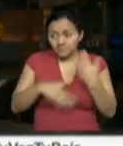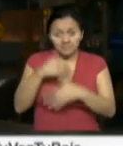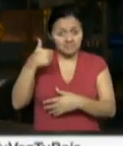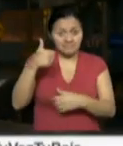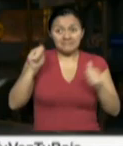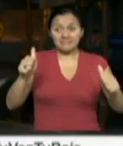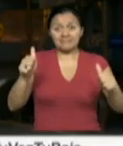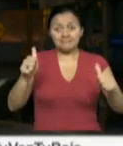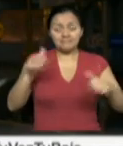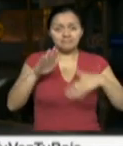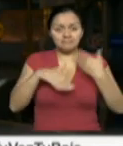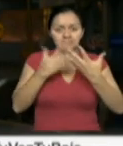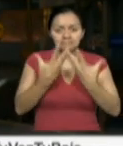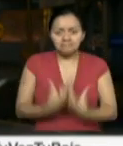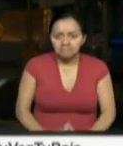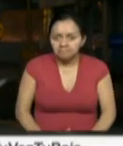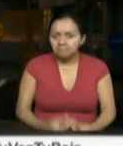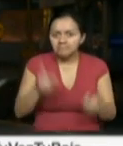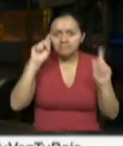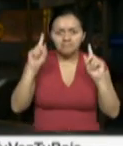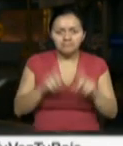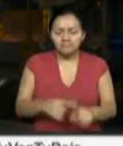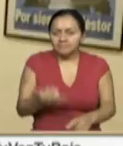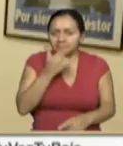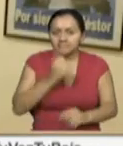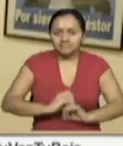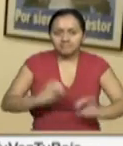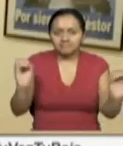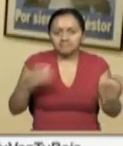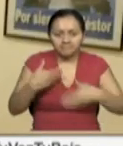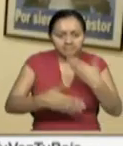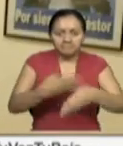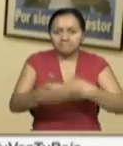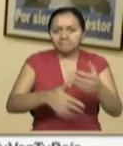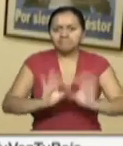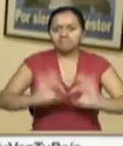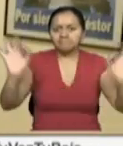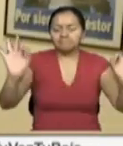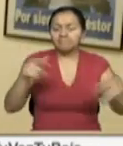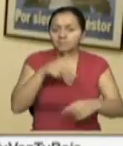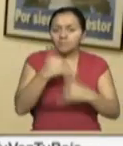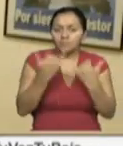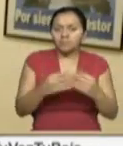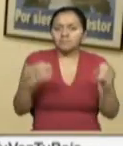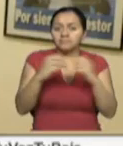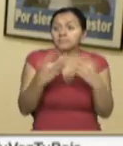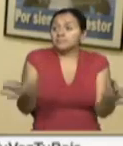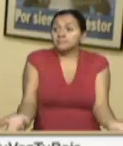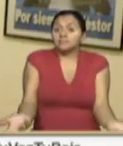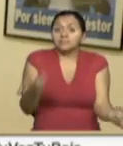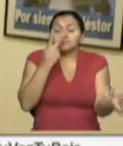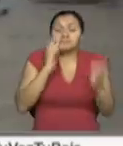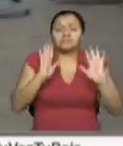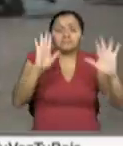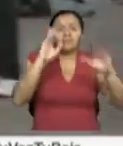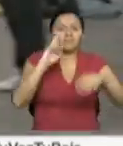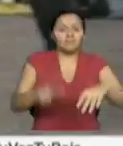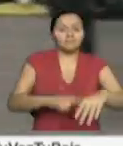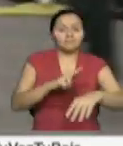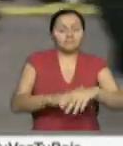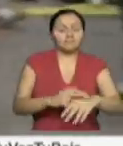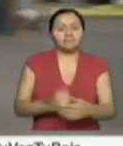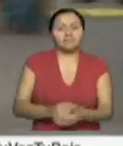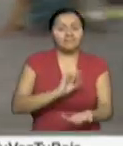trabajadores. Y después el acuerdo me parece que no prosperó, no funcionó, por eso estamos en antesala de un gran paro nacional. Con